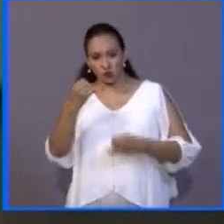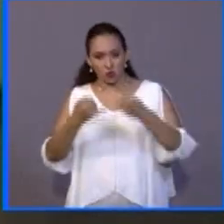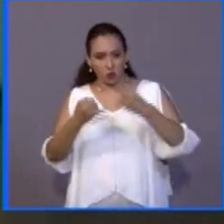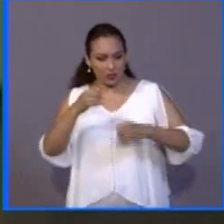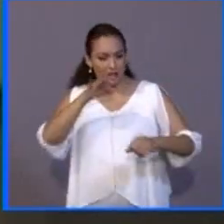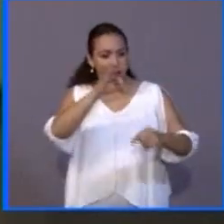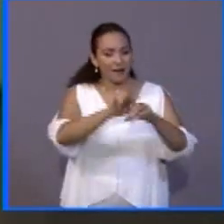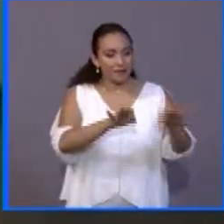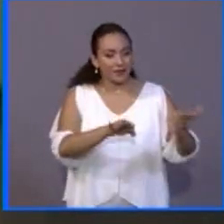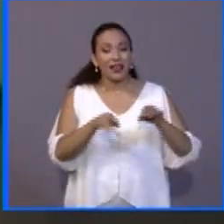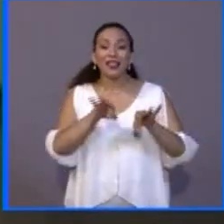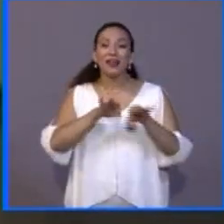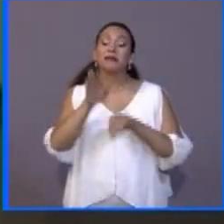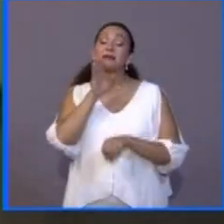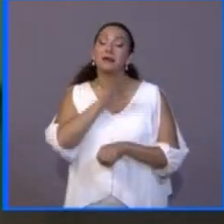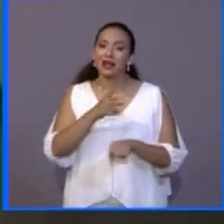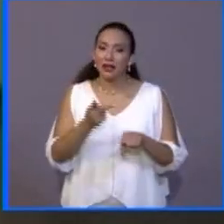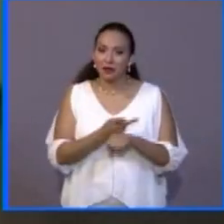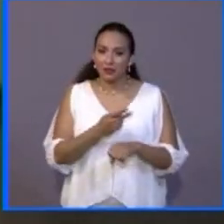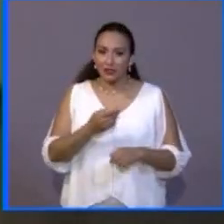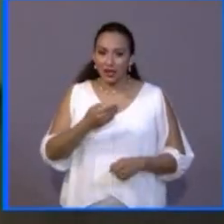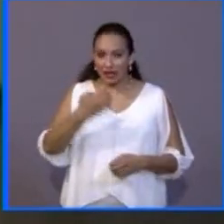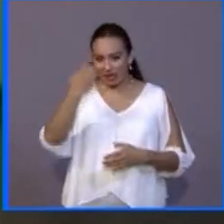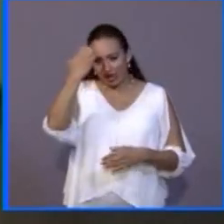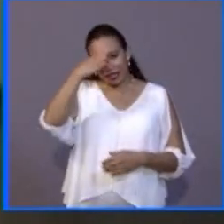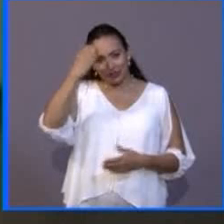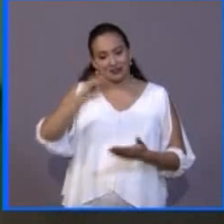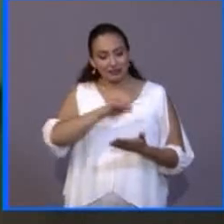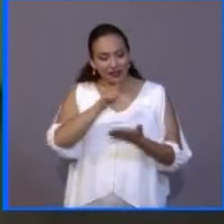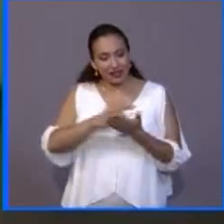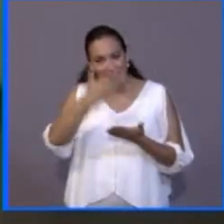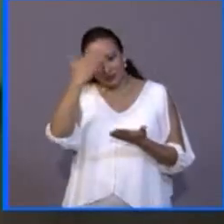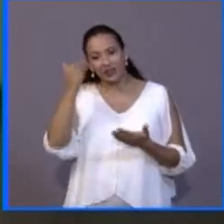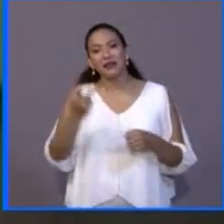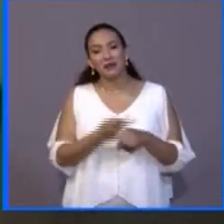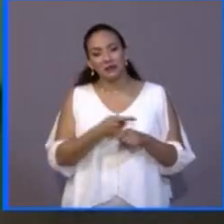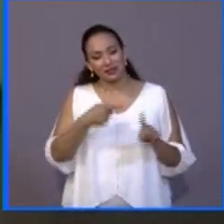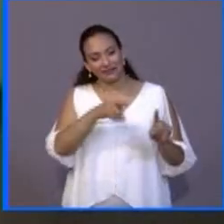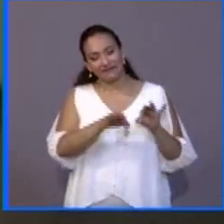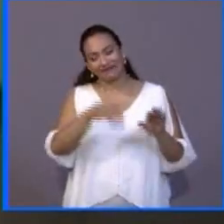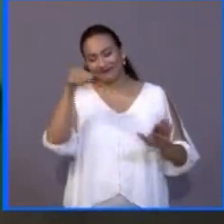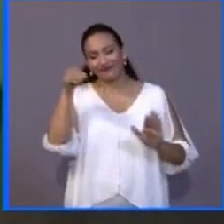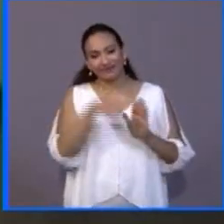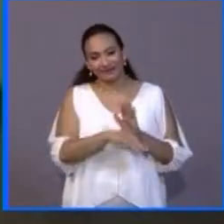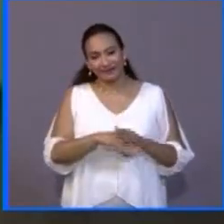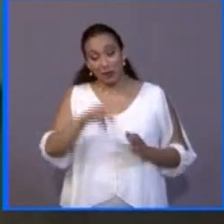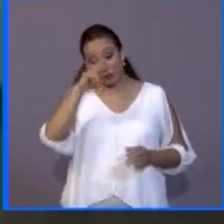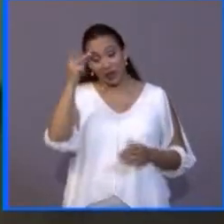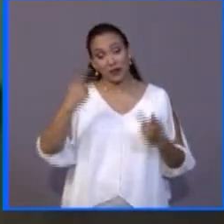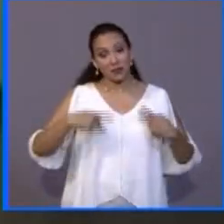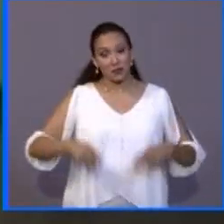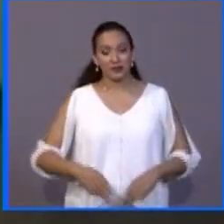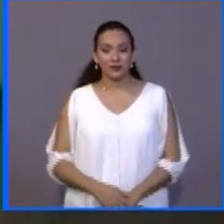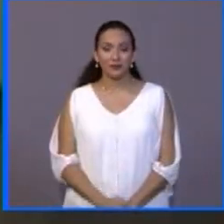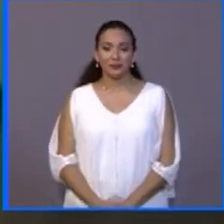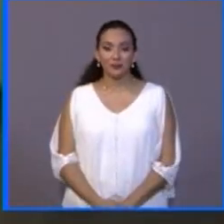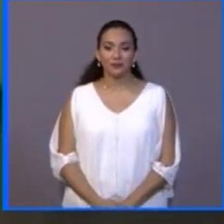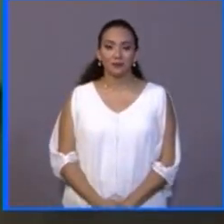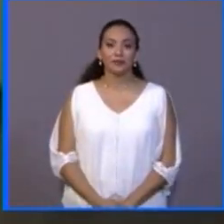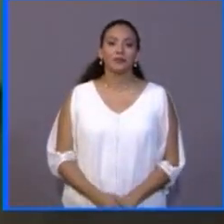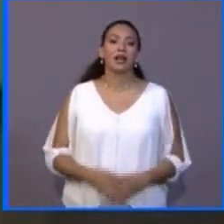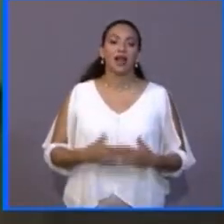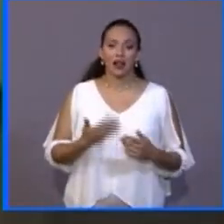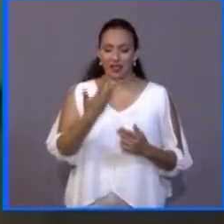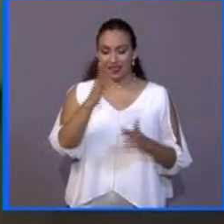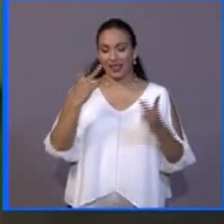un mal desempeño se estará defraudando a sí mismo, pero sobre todo a sus electores. A nombre de